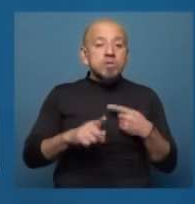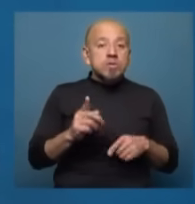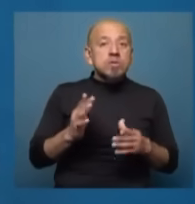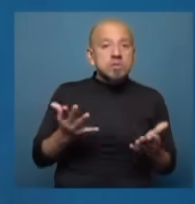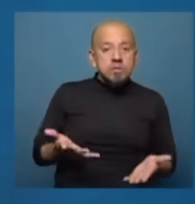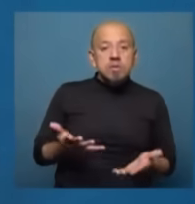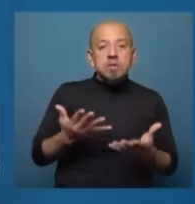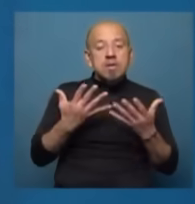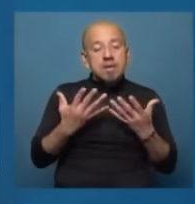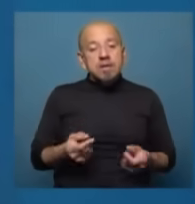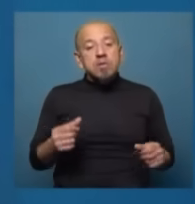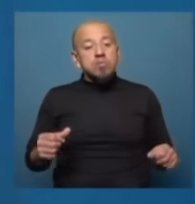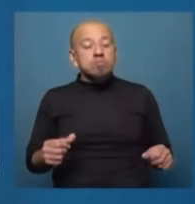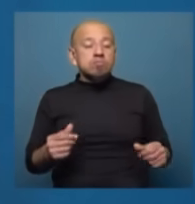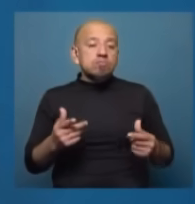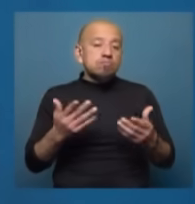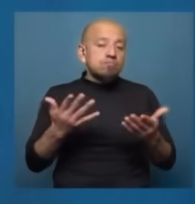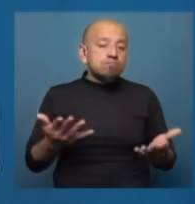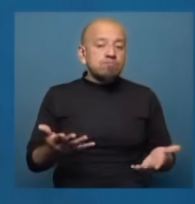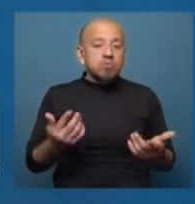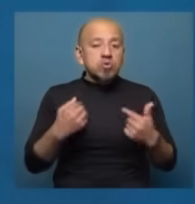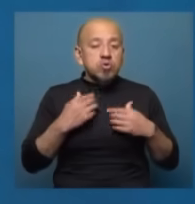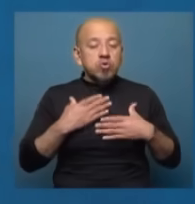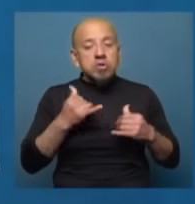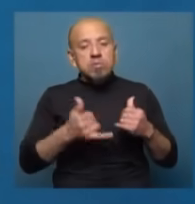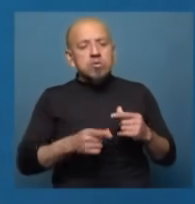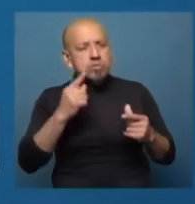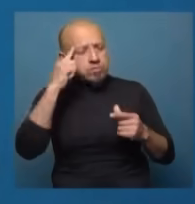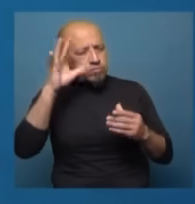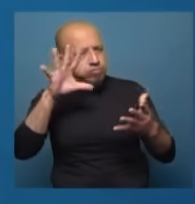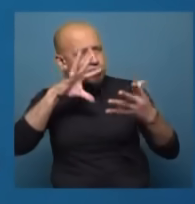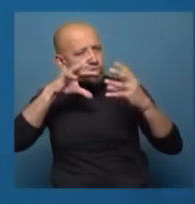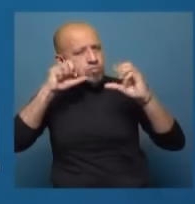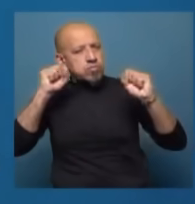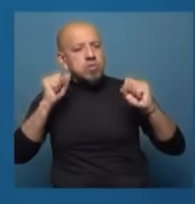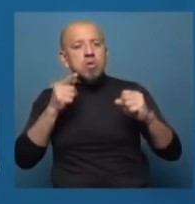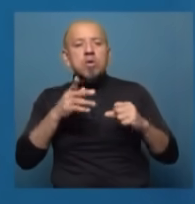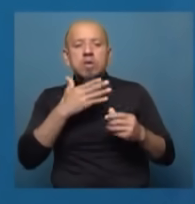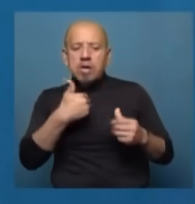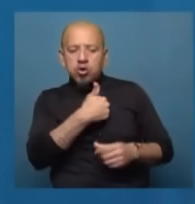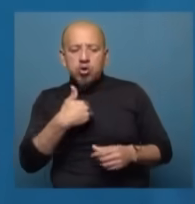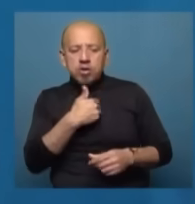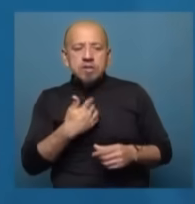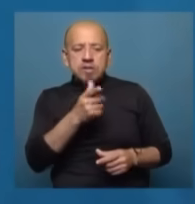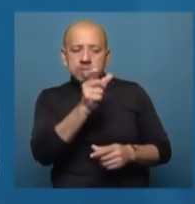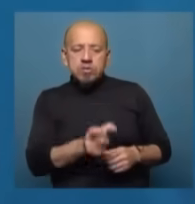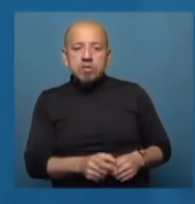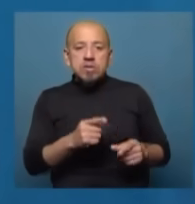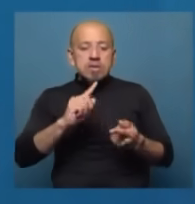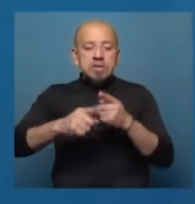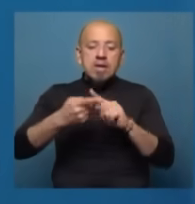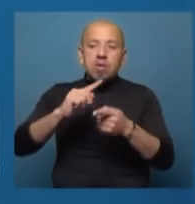querer tener una actividad y un y un Y tenemos una interpretación de lo que es el rol de la víctima de acuerdo al los tratados